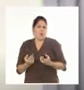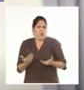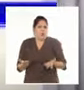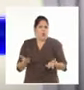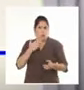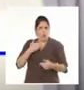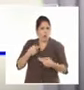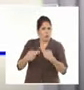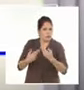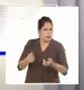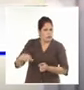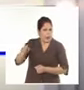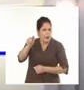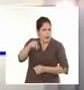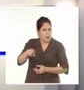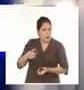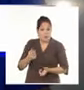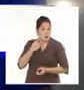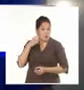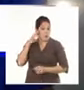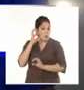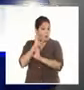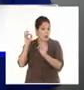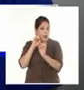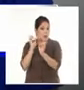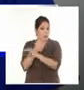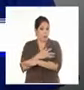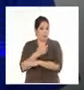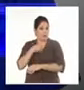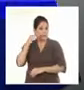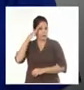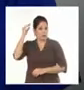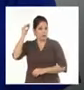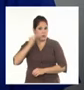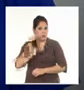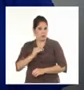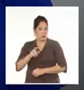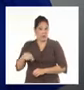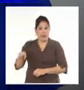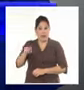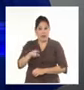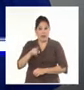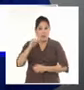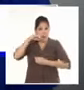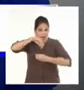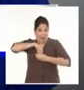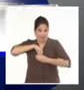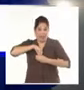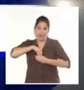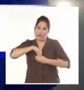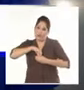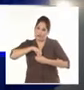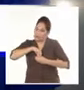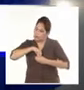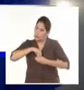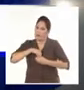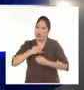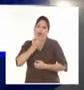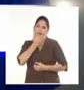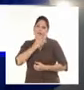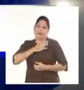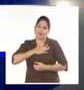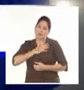lo hicieron, cómo lo hacían, porque nadie nunca se esperaba eso. Yo estoy convencido que para su interior deben estar muy